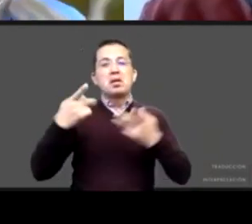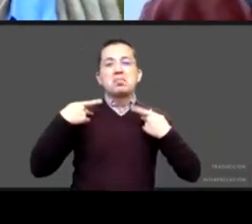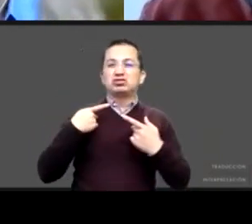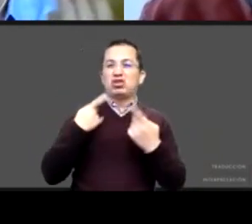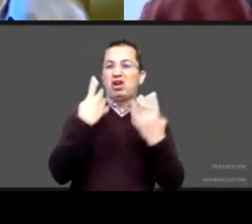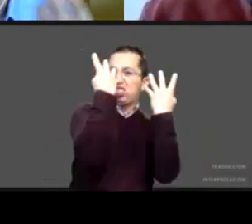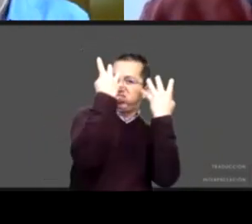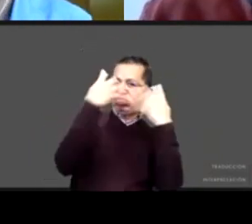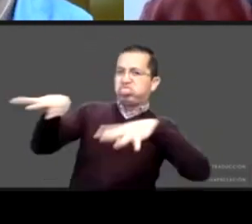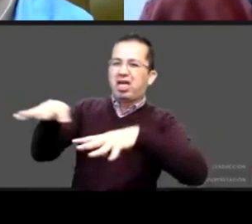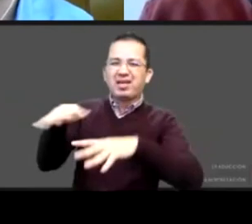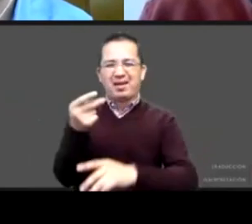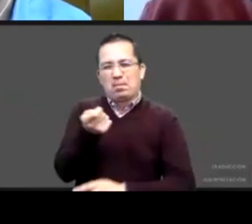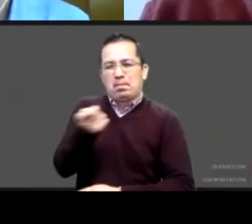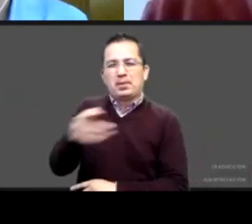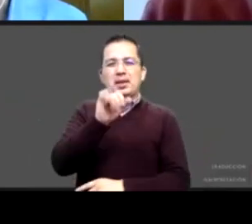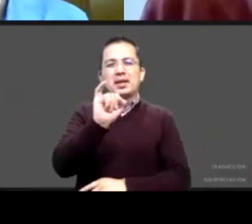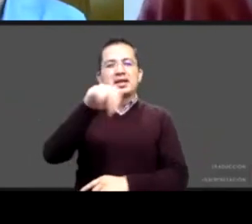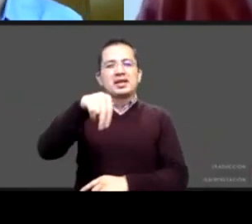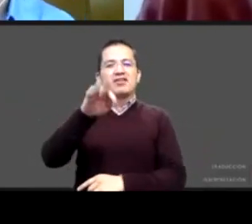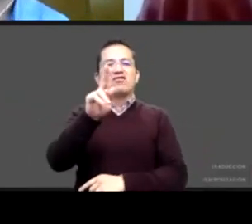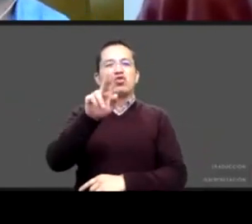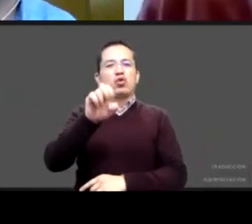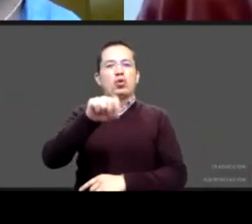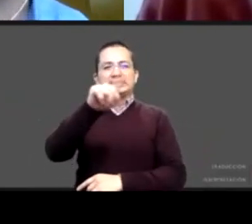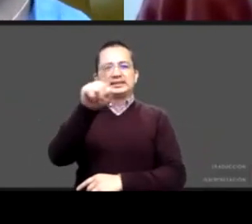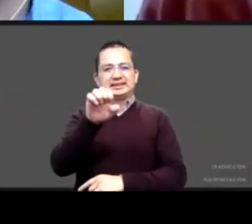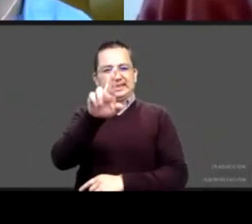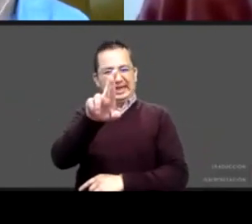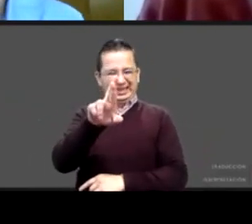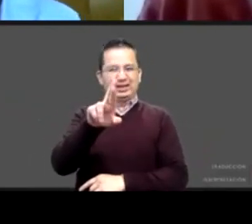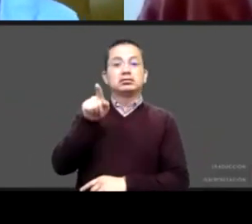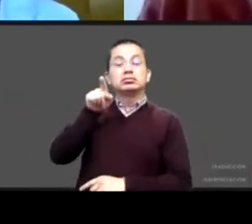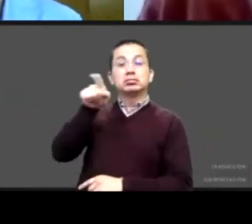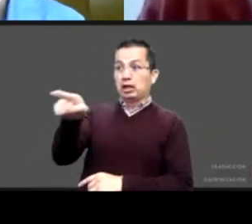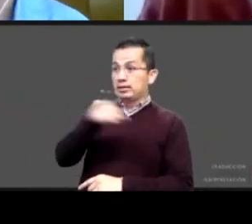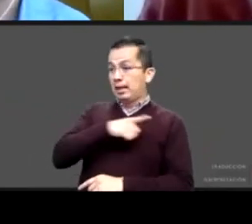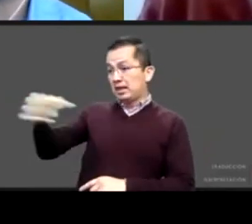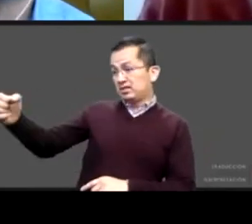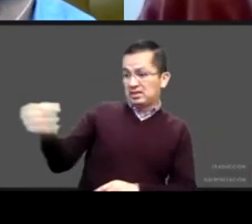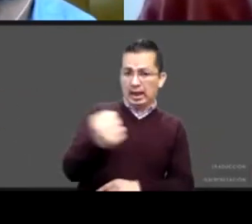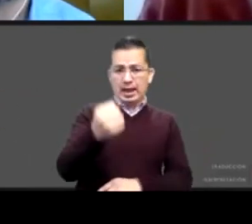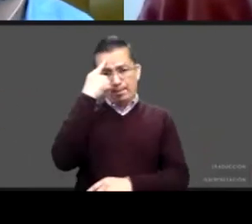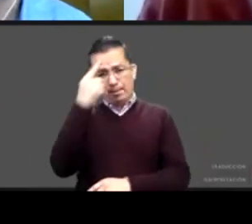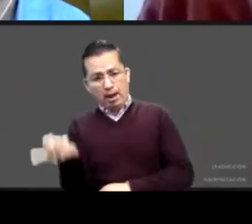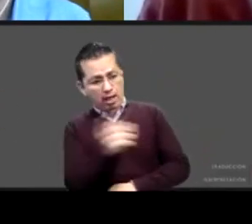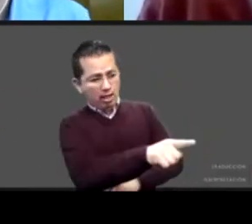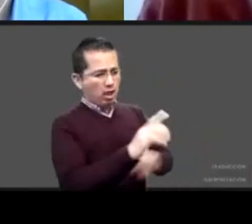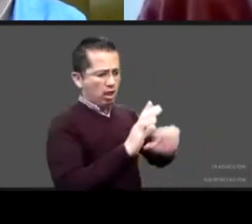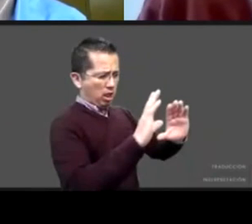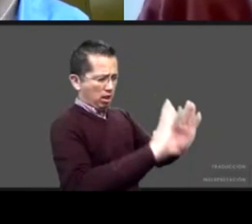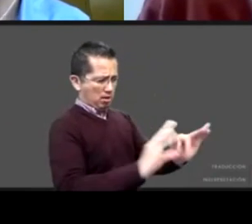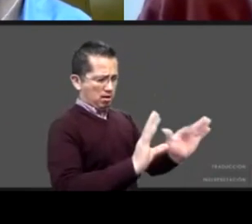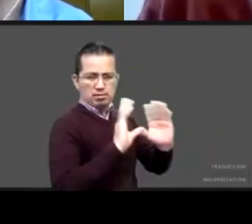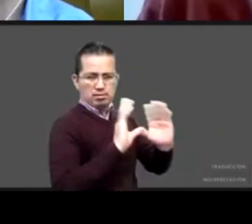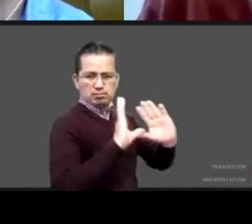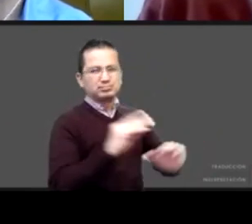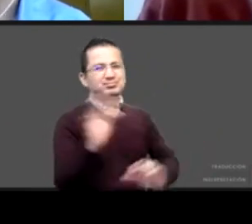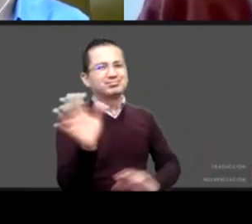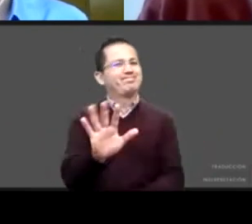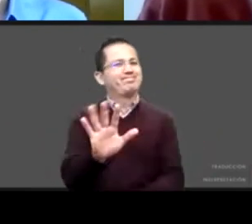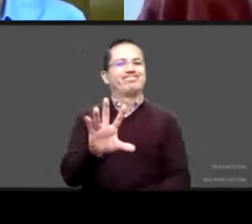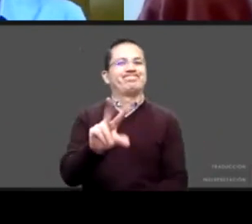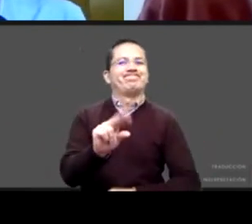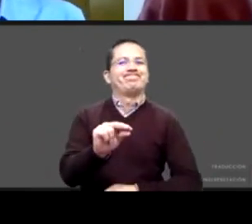que puedan estar con los jóvenes y ellos sean los que influyen realmente. Y no es cierto. Ya Mayra nos está demostrando claramente